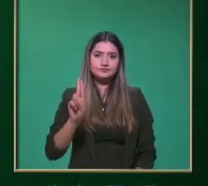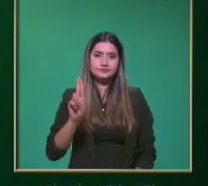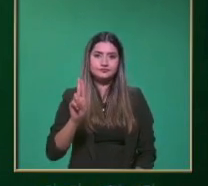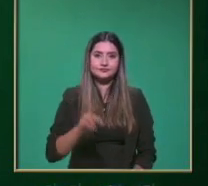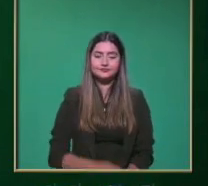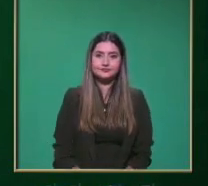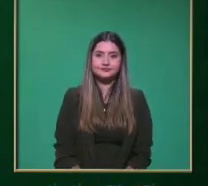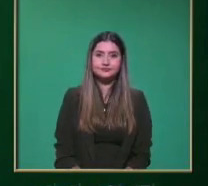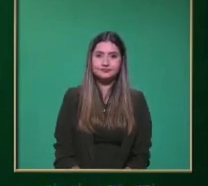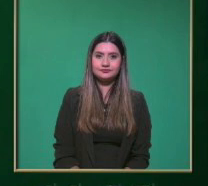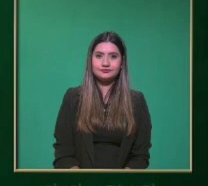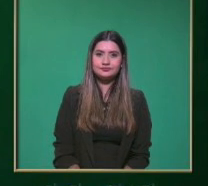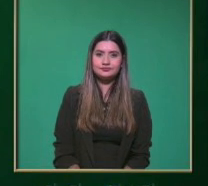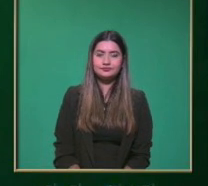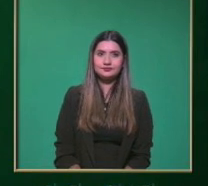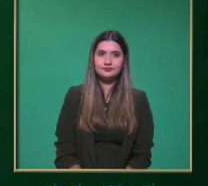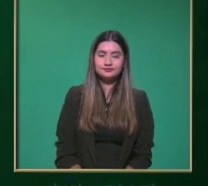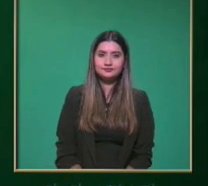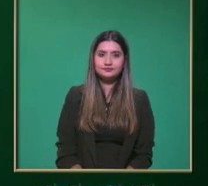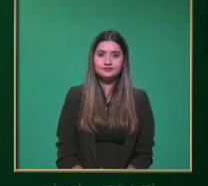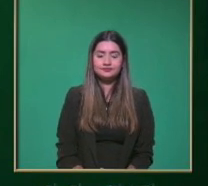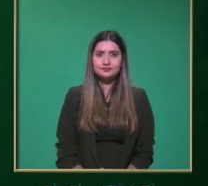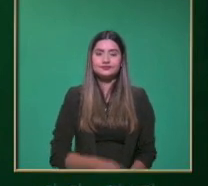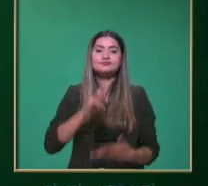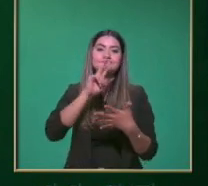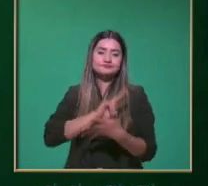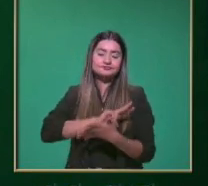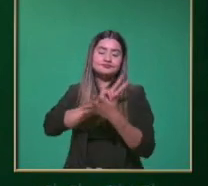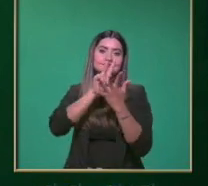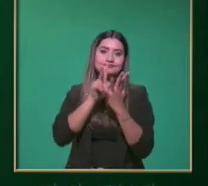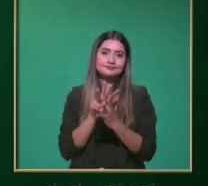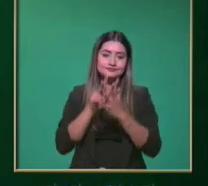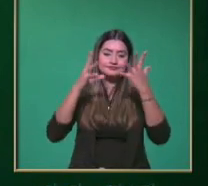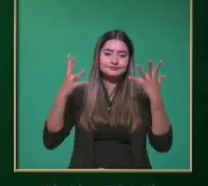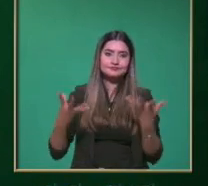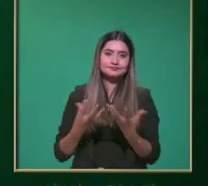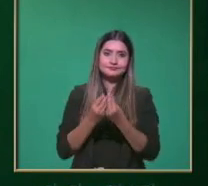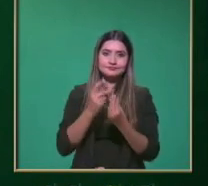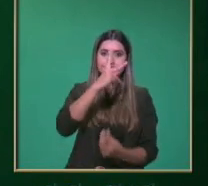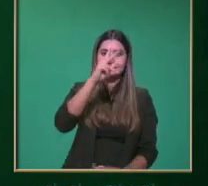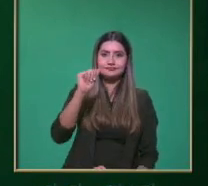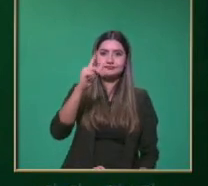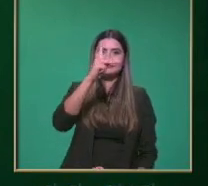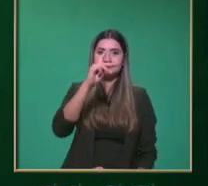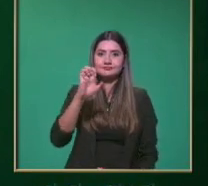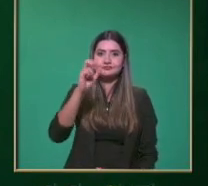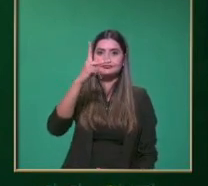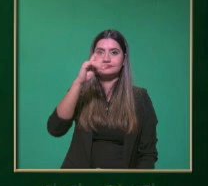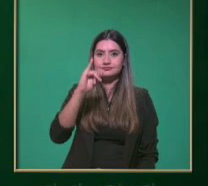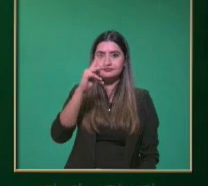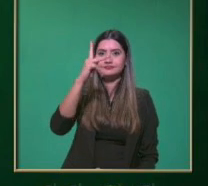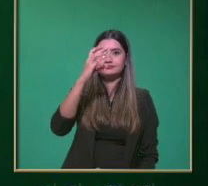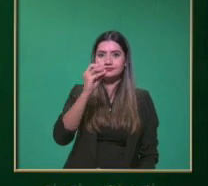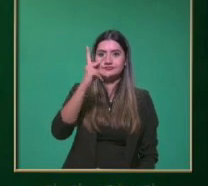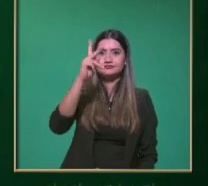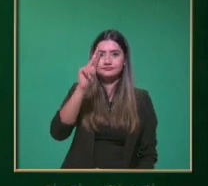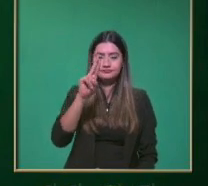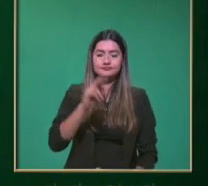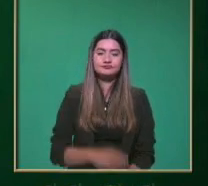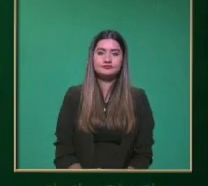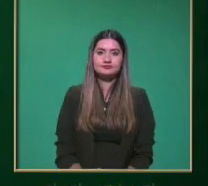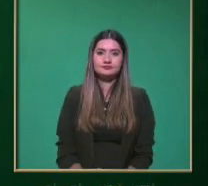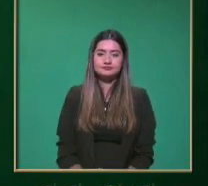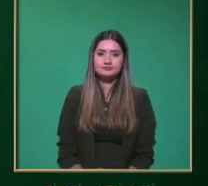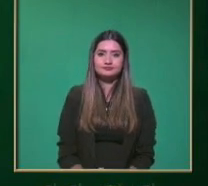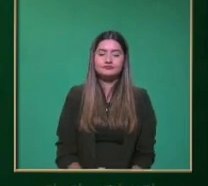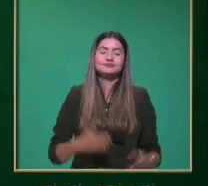Pu. Tenemos entonces las sílabas completas que son... Pa, pe, pi, po, pu. Ahora